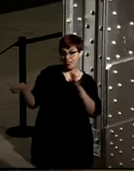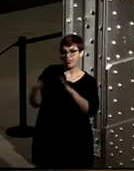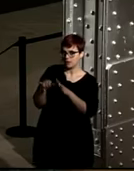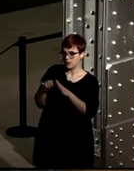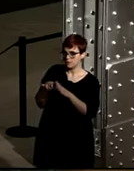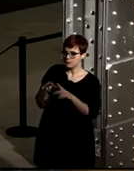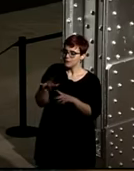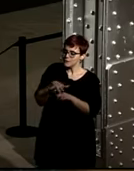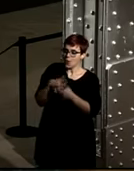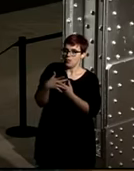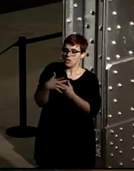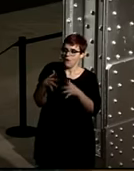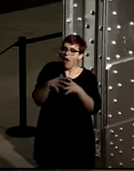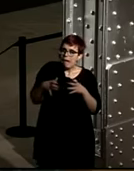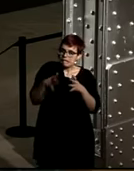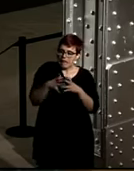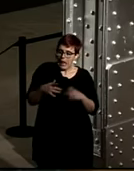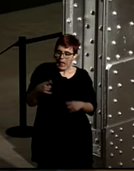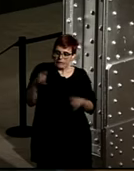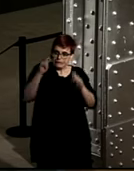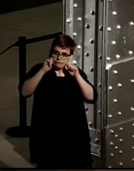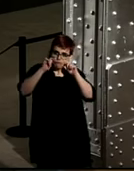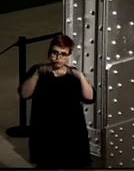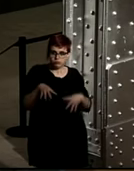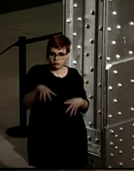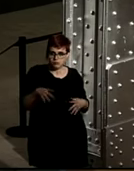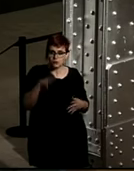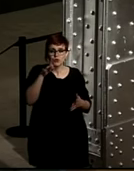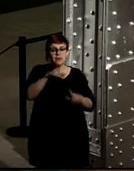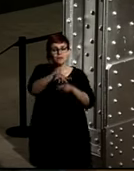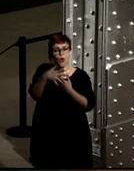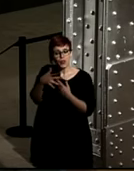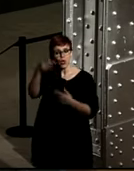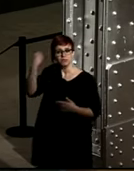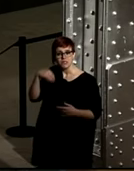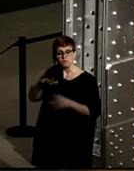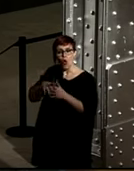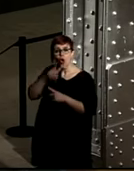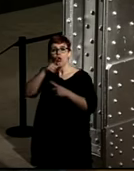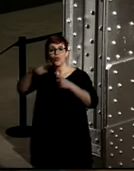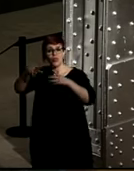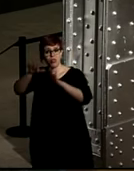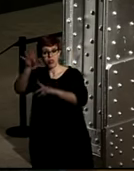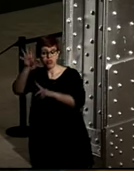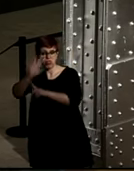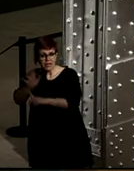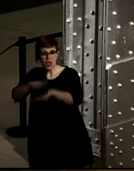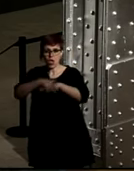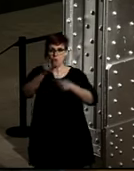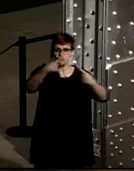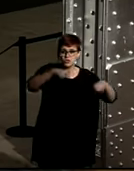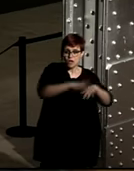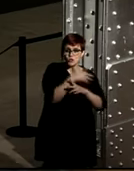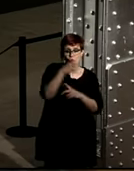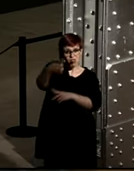ganas de llorar. Ver cines, incluso como está ahora mismo el Palacio de la Música, tapiado, con las empresas matándose y un edificio